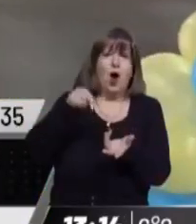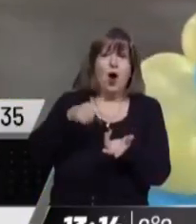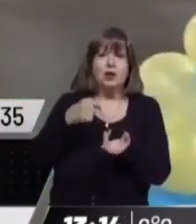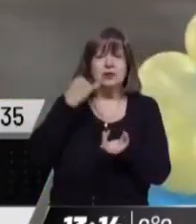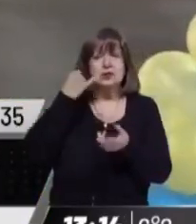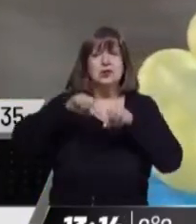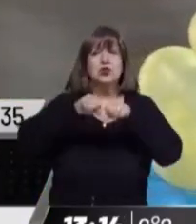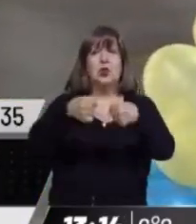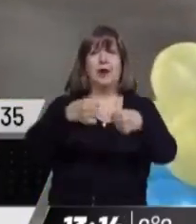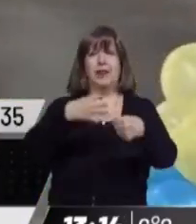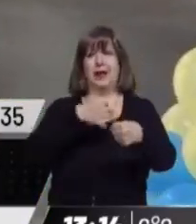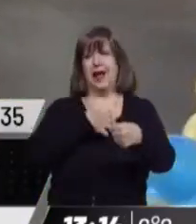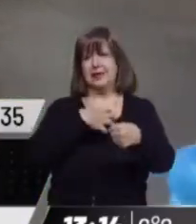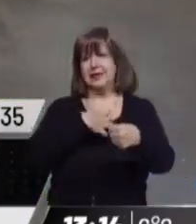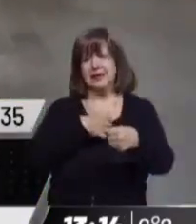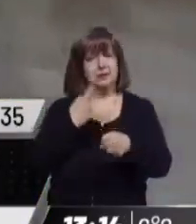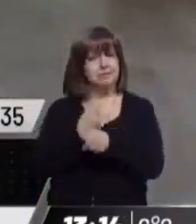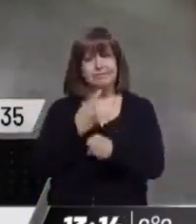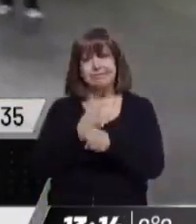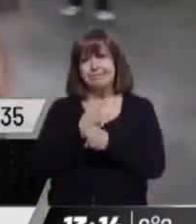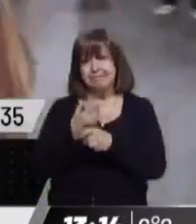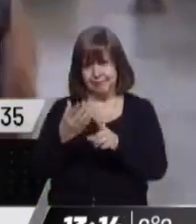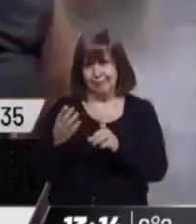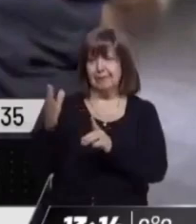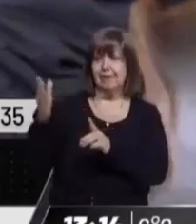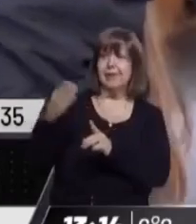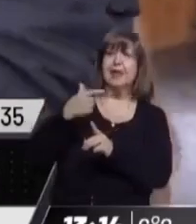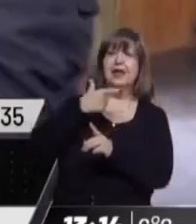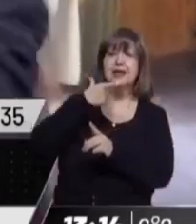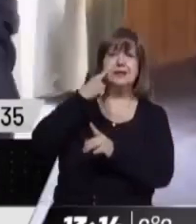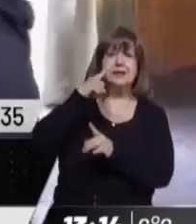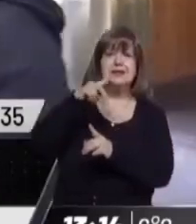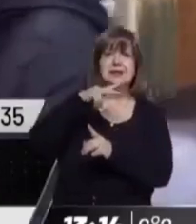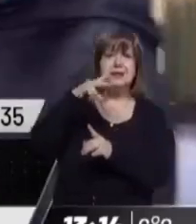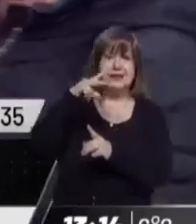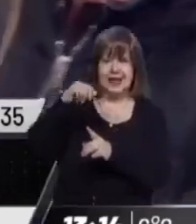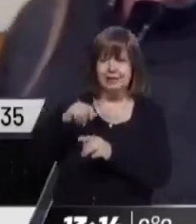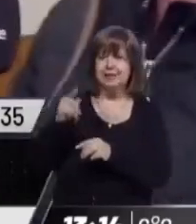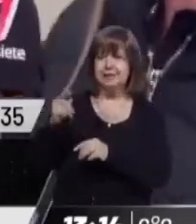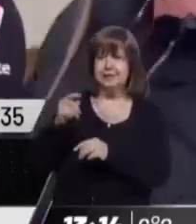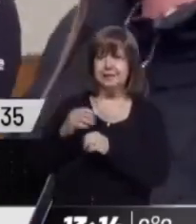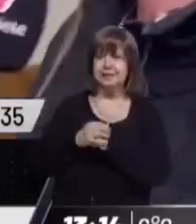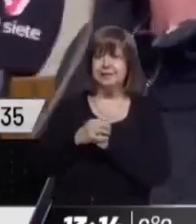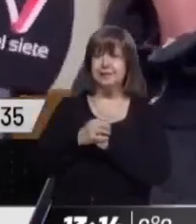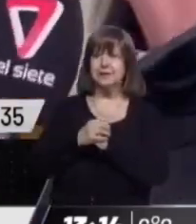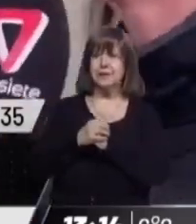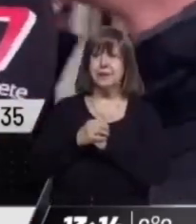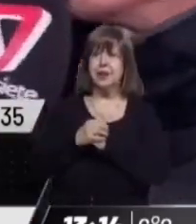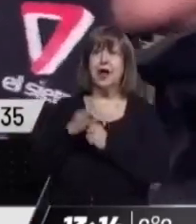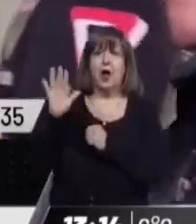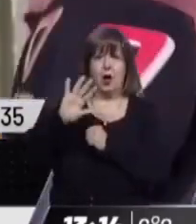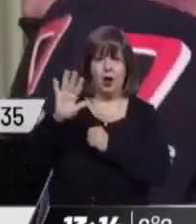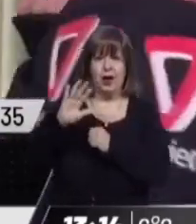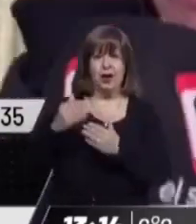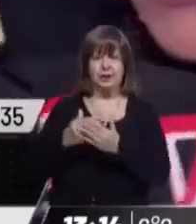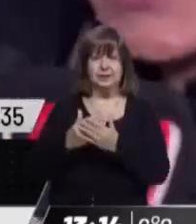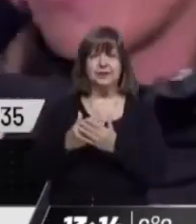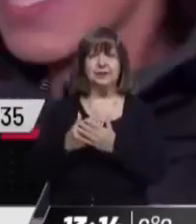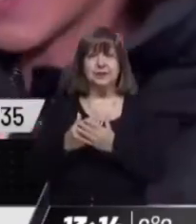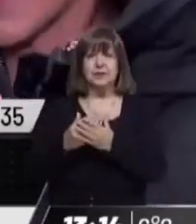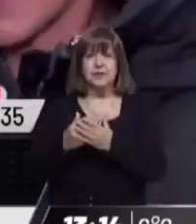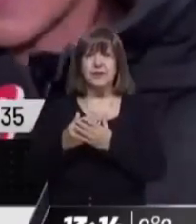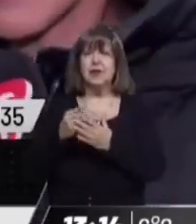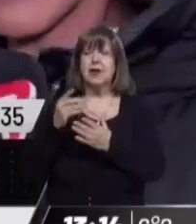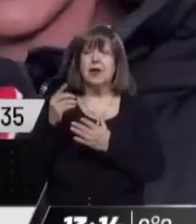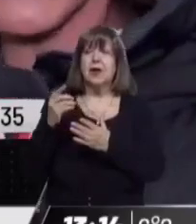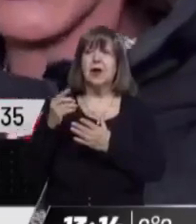que suspender las clases. Acá está Silvina. Perdí el retorno, Silvina. ¿Qué tal? Bueno,